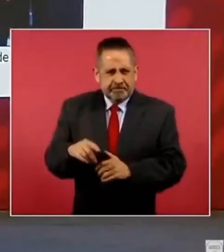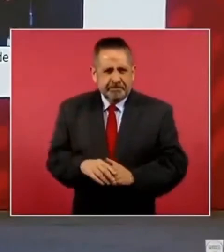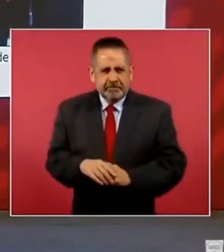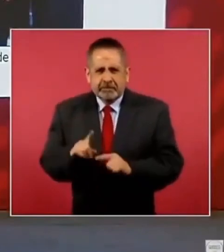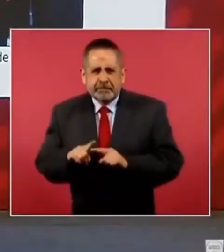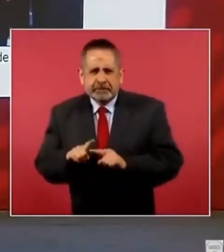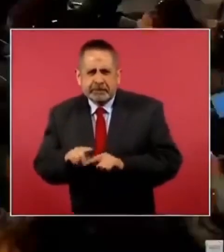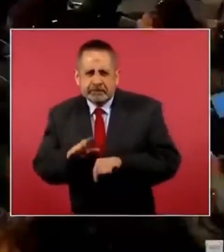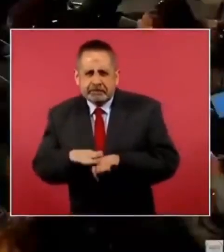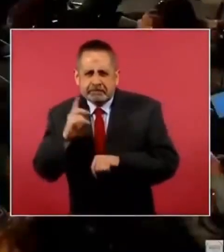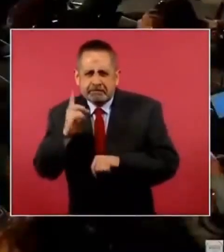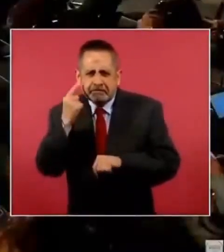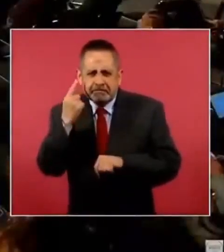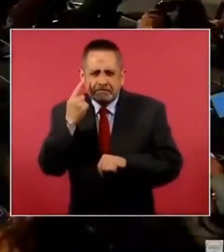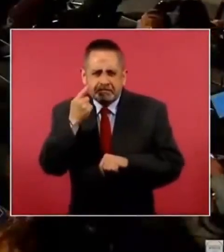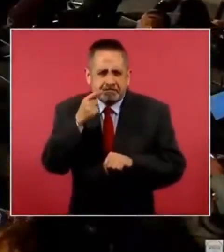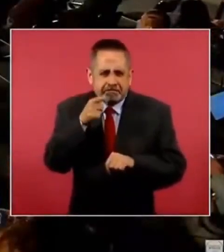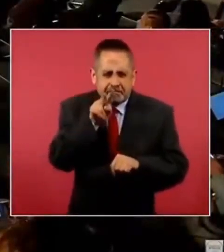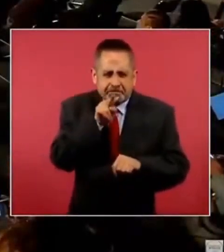Más se distingue.